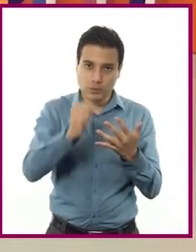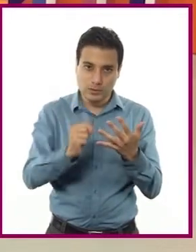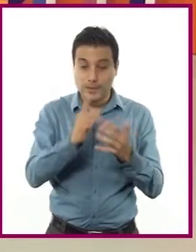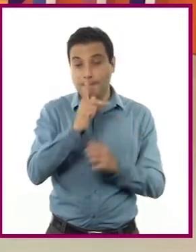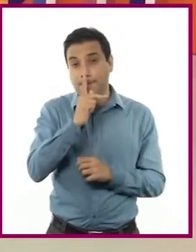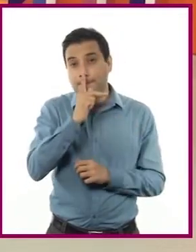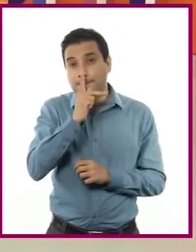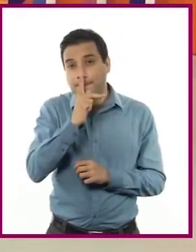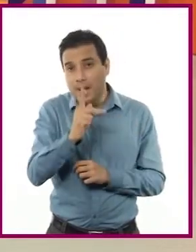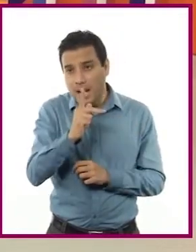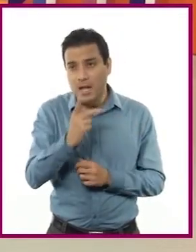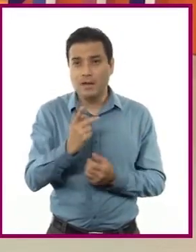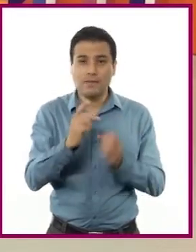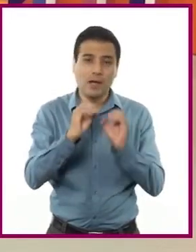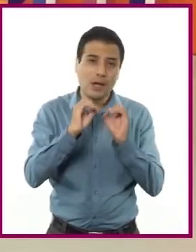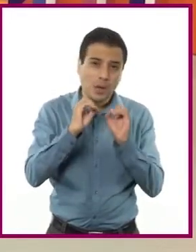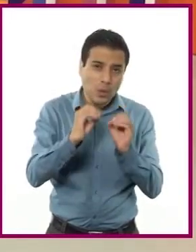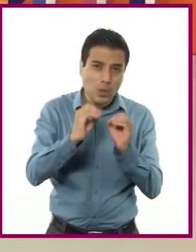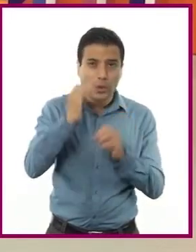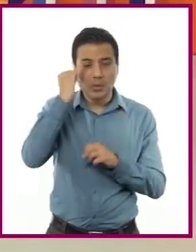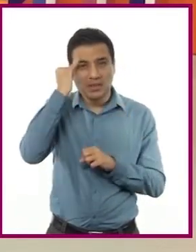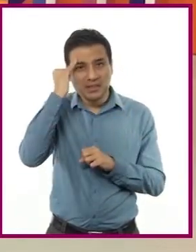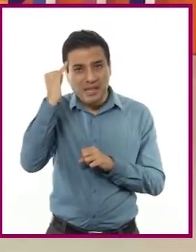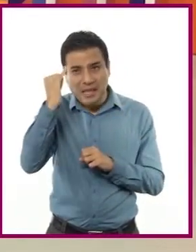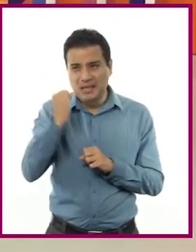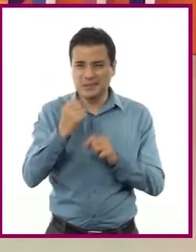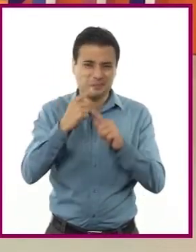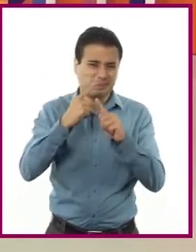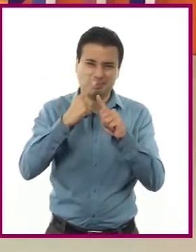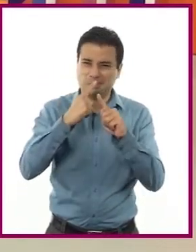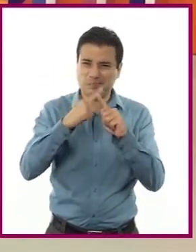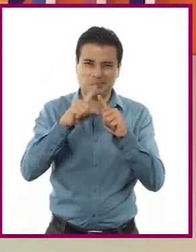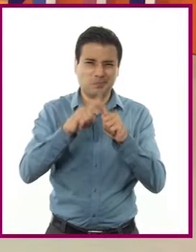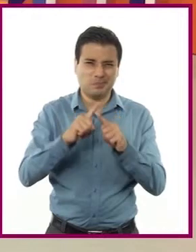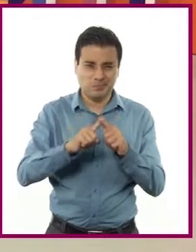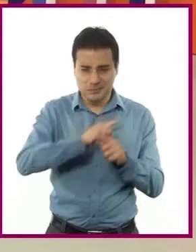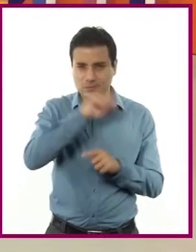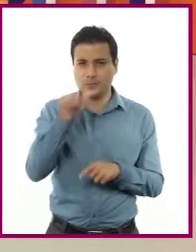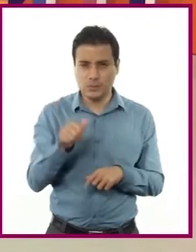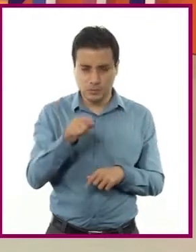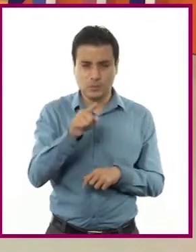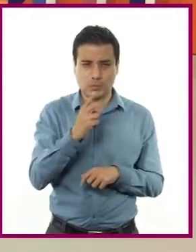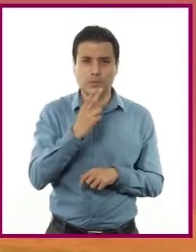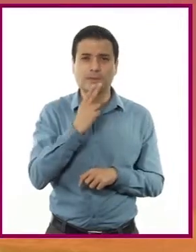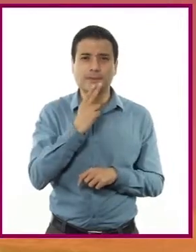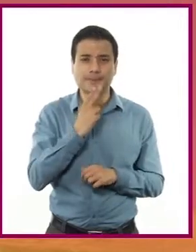clave o ideas sobre el tema, ya que podrán utilizarlas posteriormente.